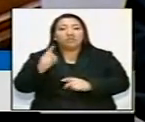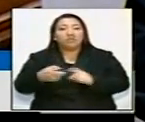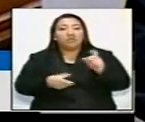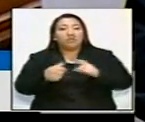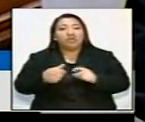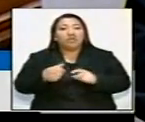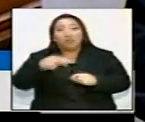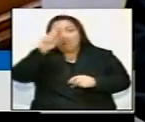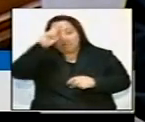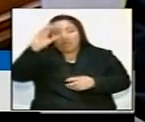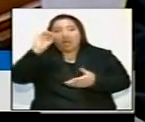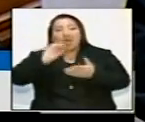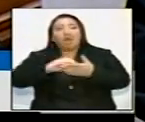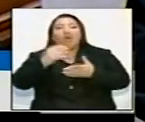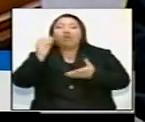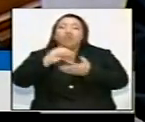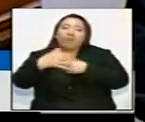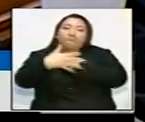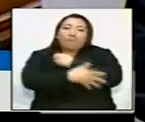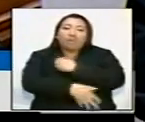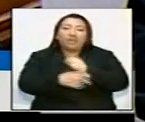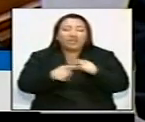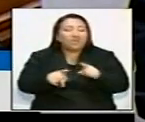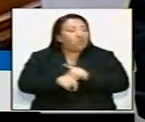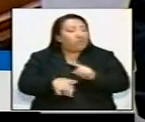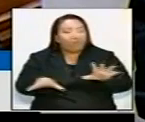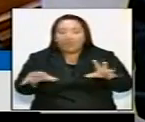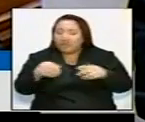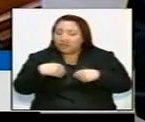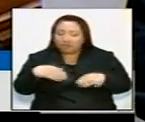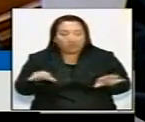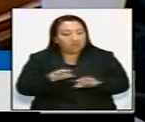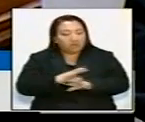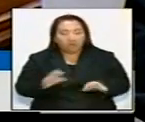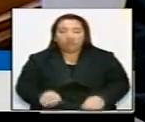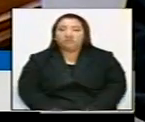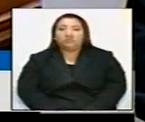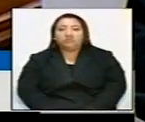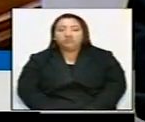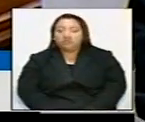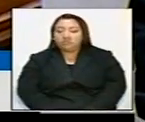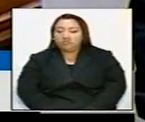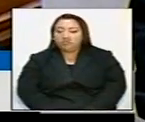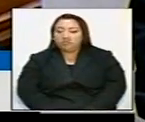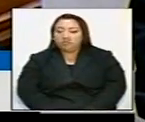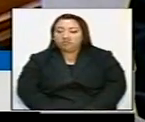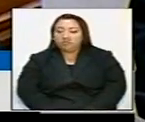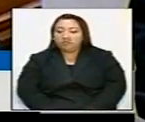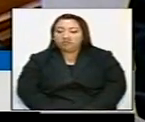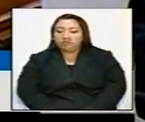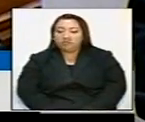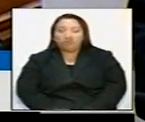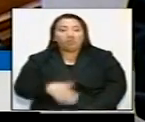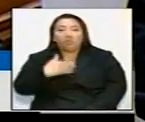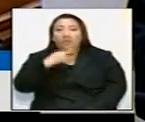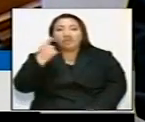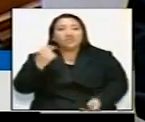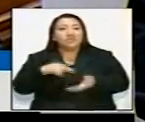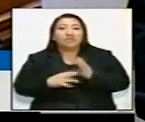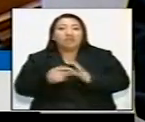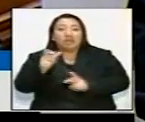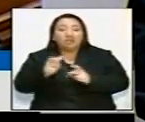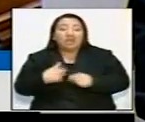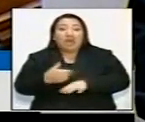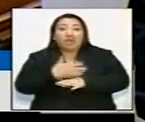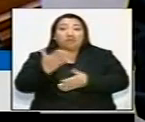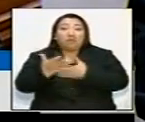a la pobreza. Y eso es inaceptable. No es aceptable que los peruanos que ya habían salido